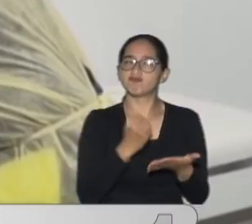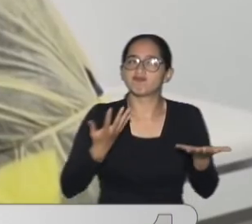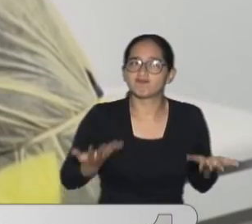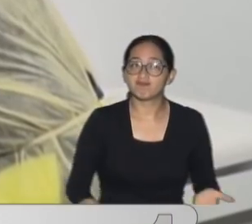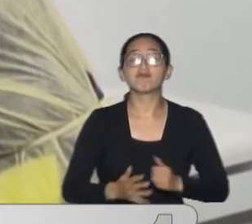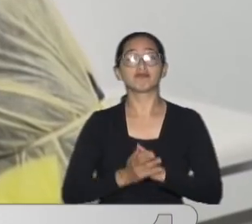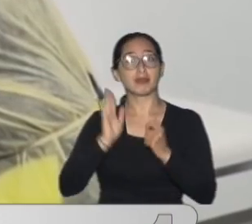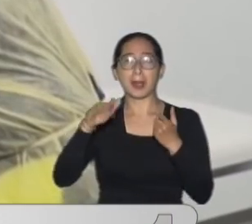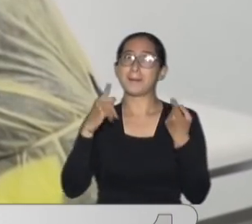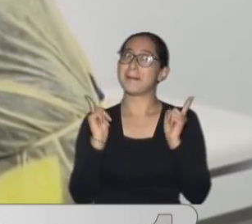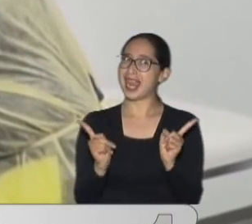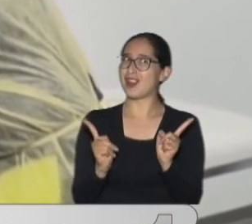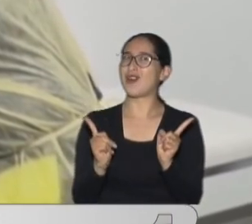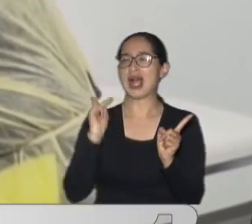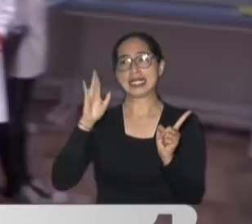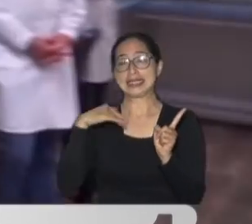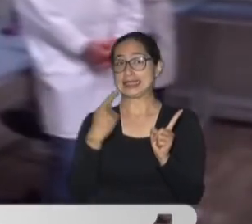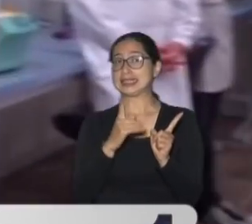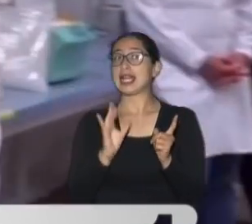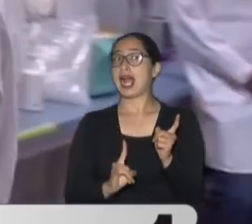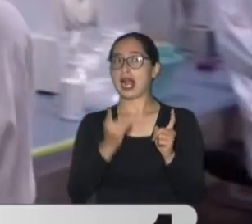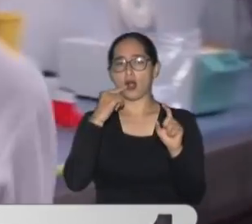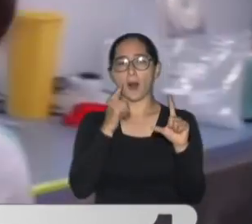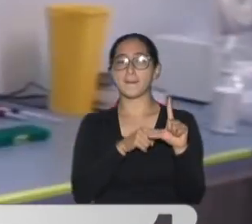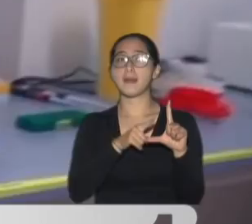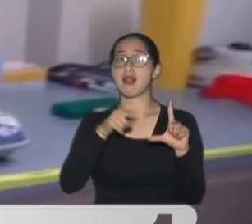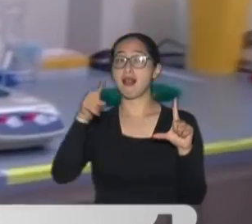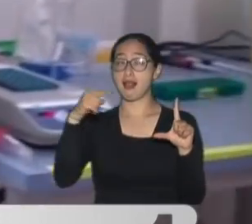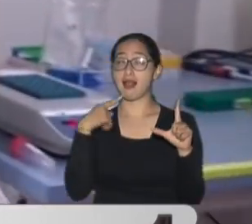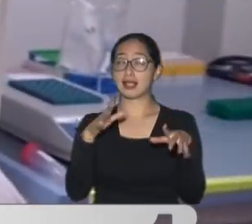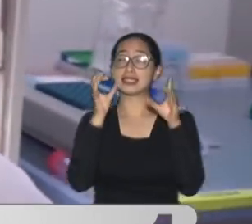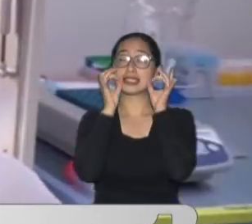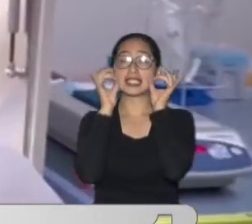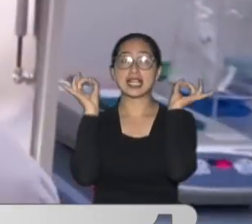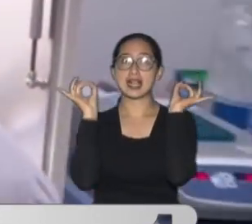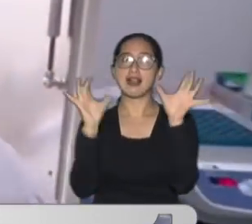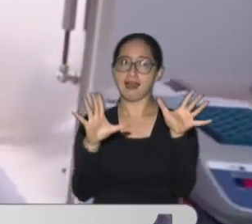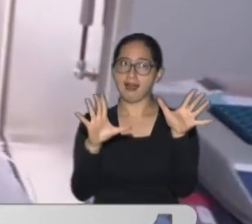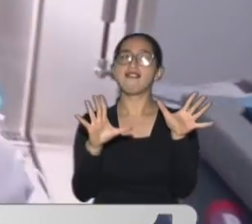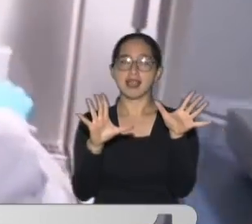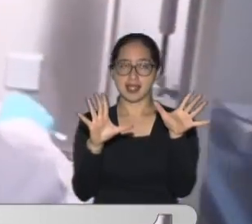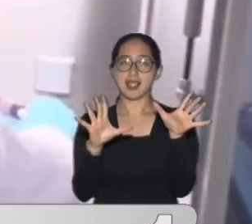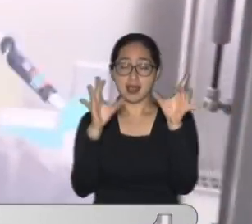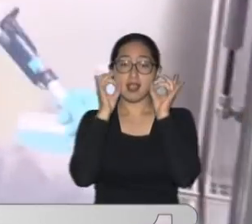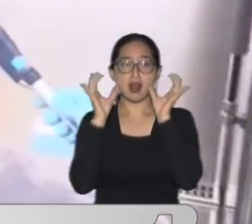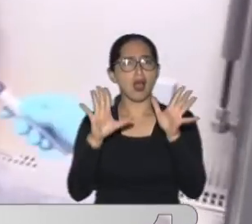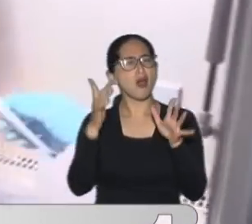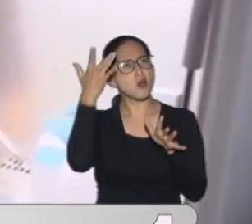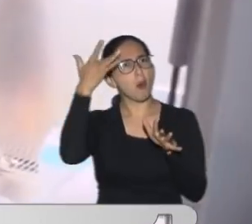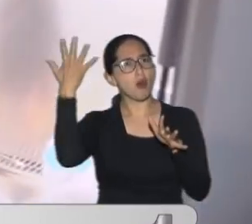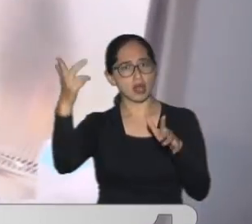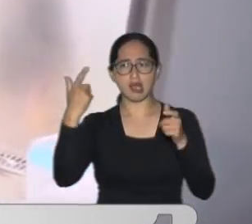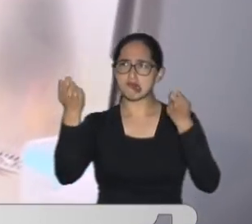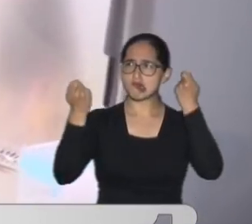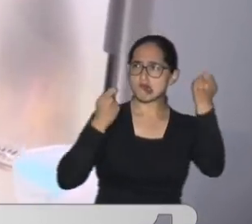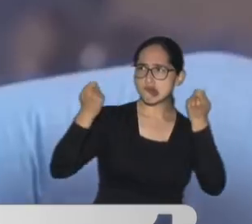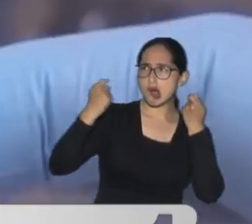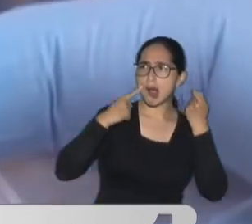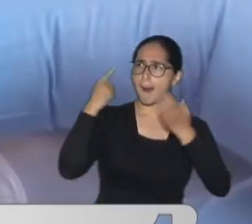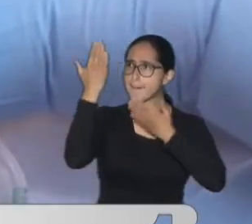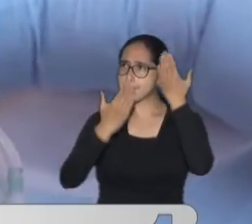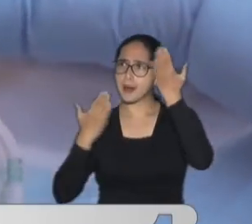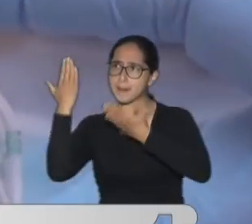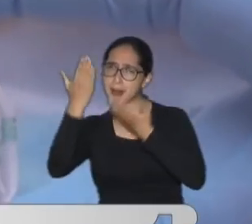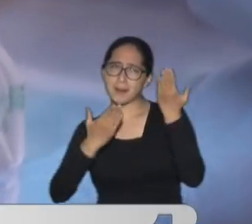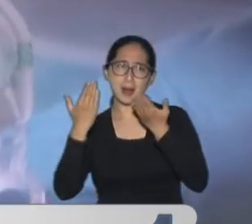punta del iceberg, según varios expertos, que alertan que el número es mucho mayor, ya que los controles diagnósticos se han hecho de